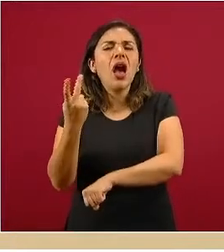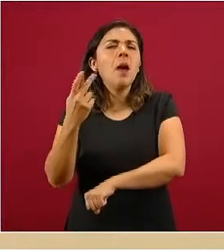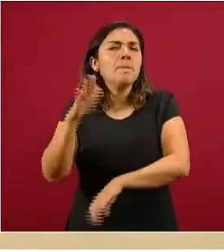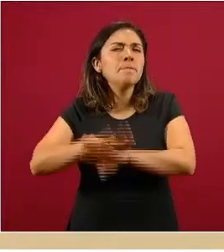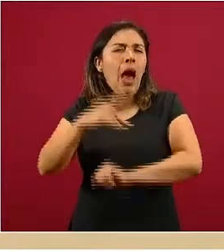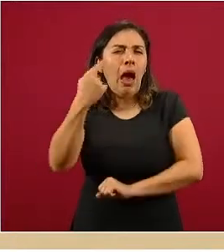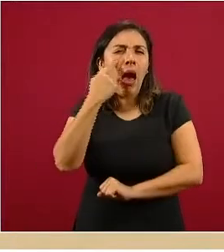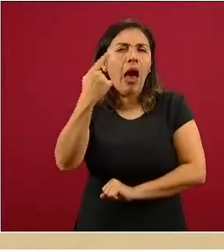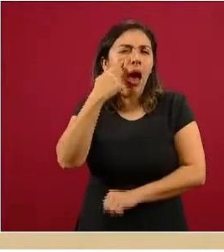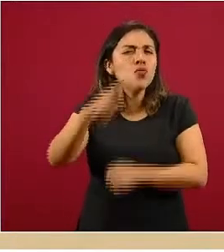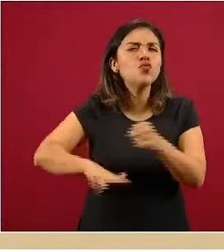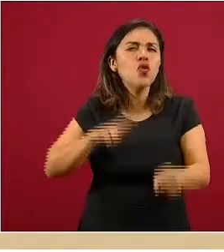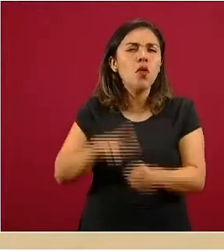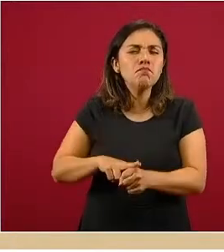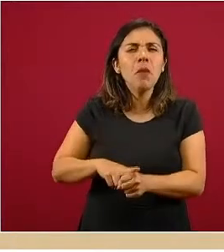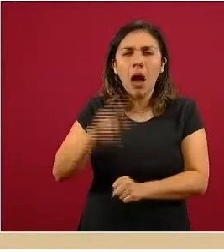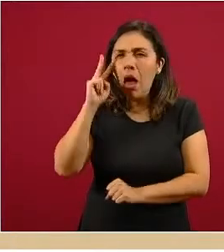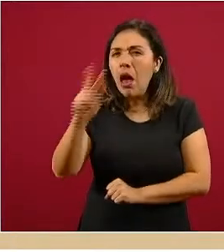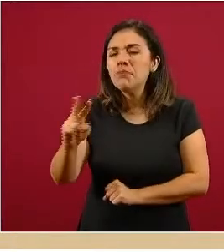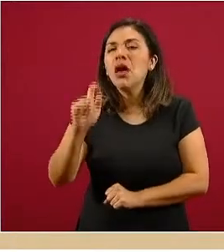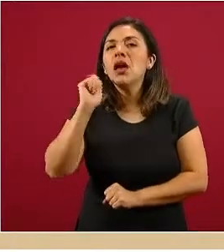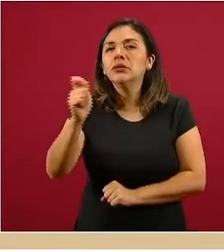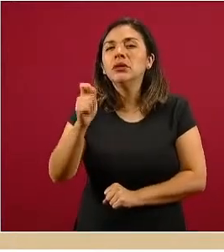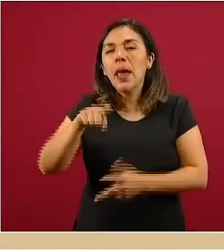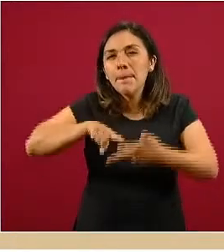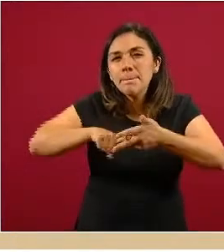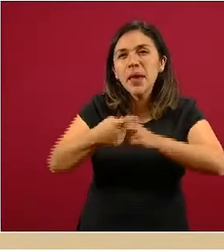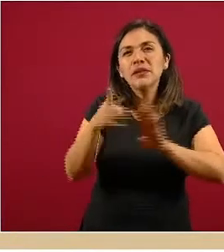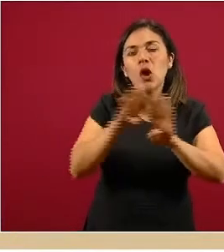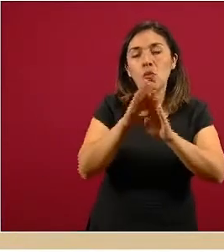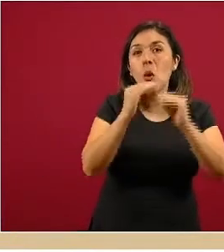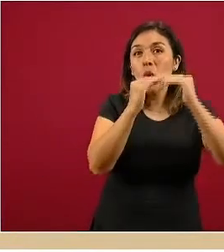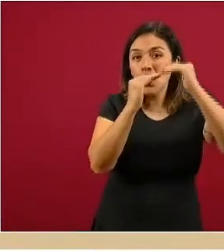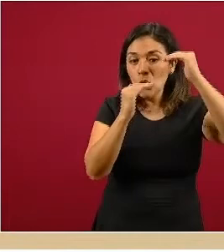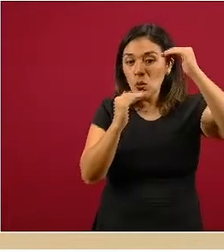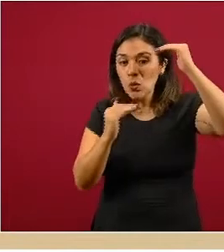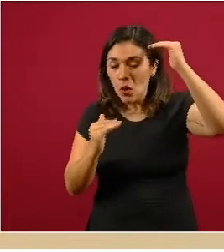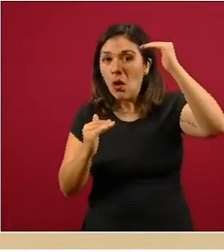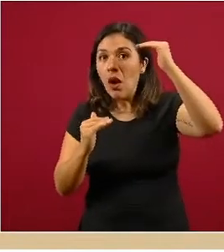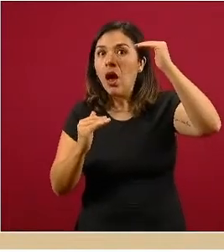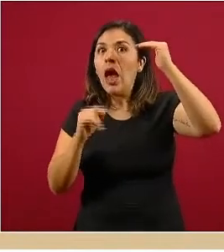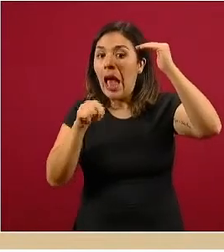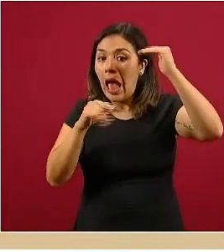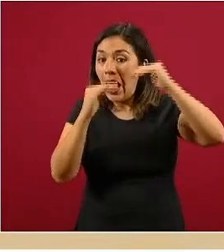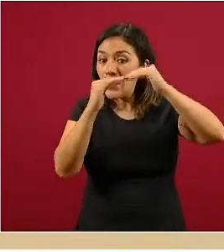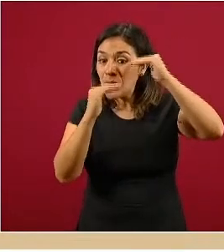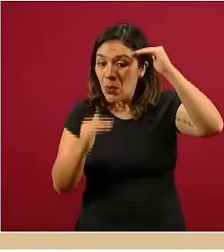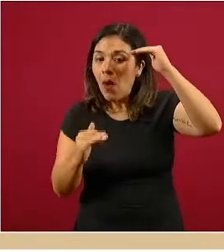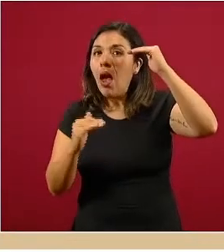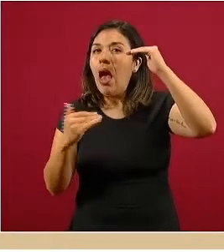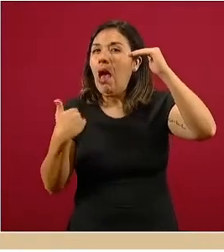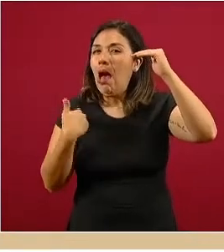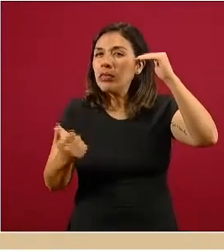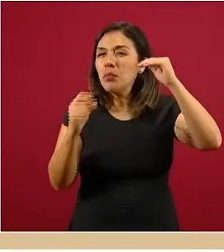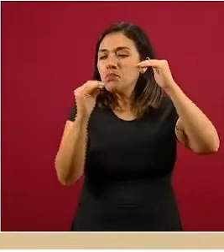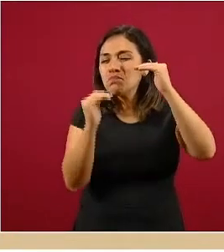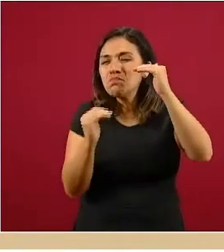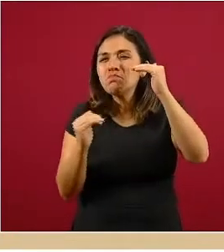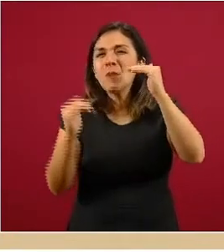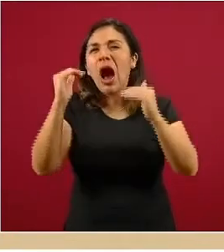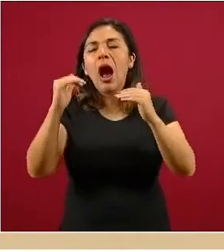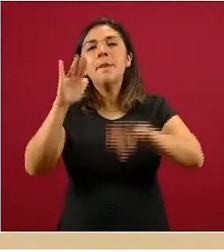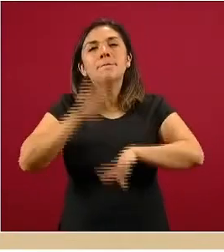la positividad de la semana 34, que es la semana más actualizada